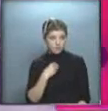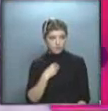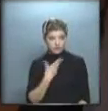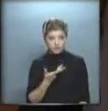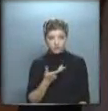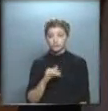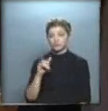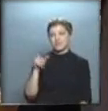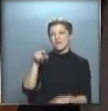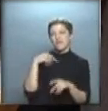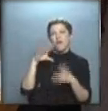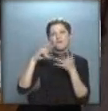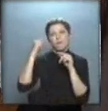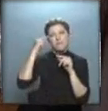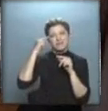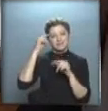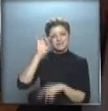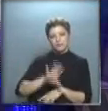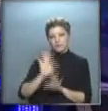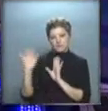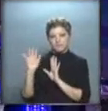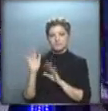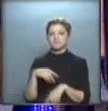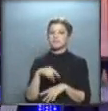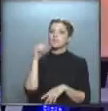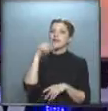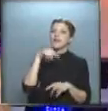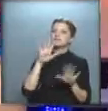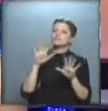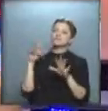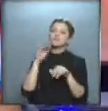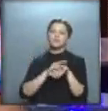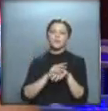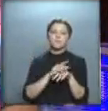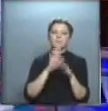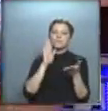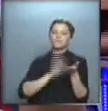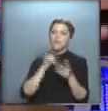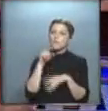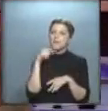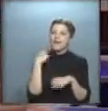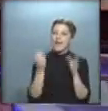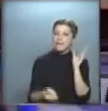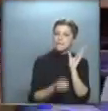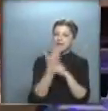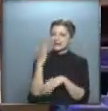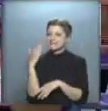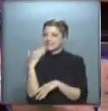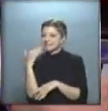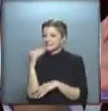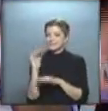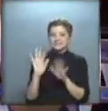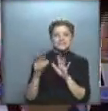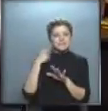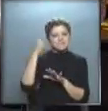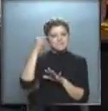es una construcción. ¿Sabes que yo me quedé acá con este tema de que turno tarde, turno mañana? Que se reconcilie. En En un momento yo